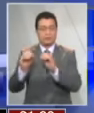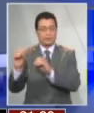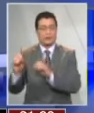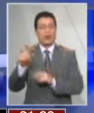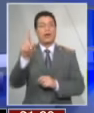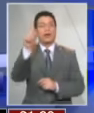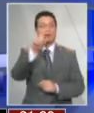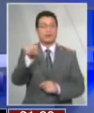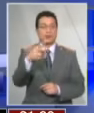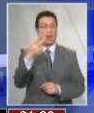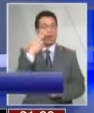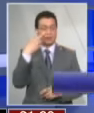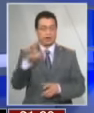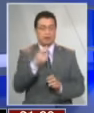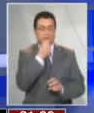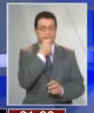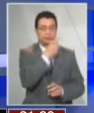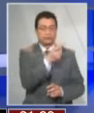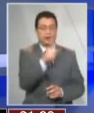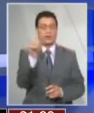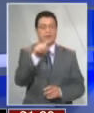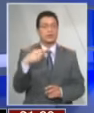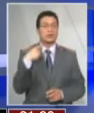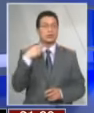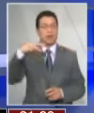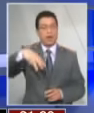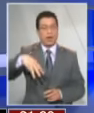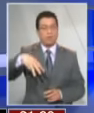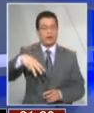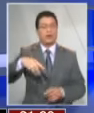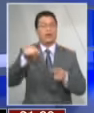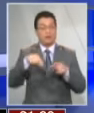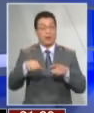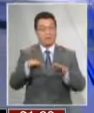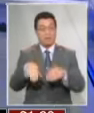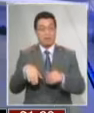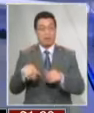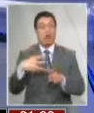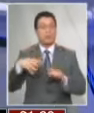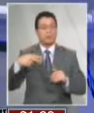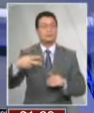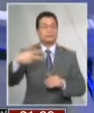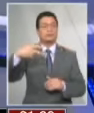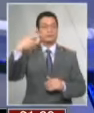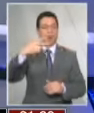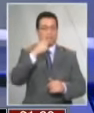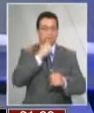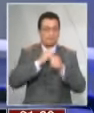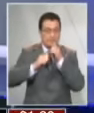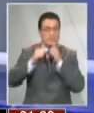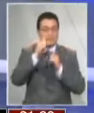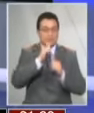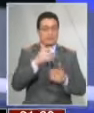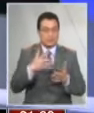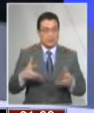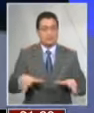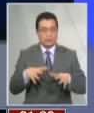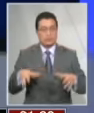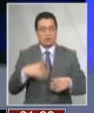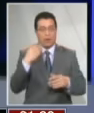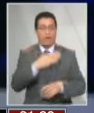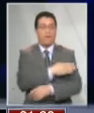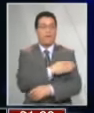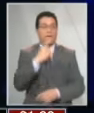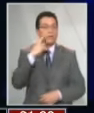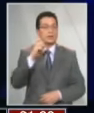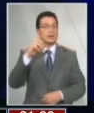Internos presentó su querella contra SQM Salar. La misma que con creciente impaciencia había exigido públicamente el fiscal nacional